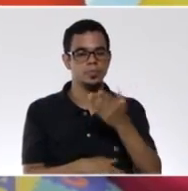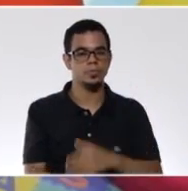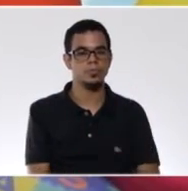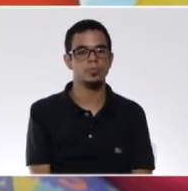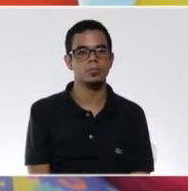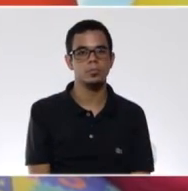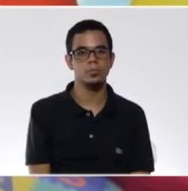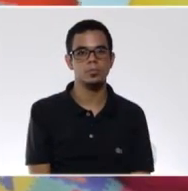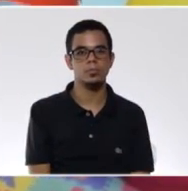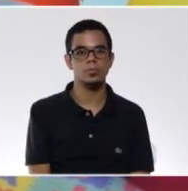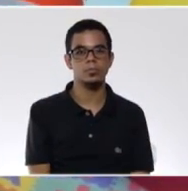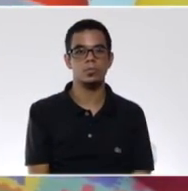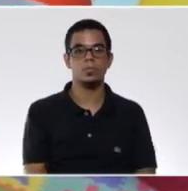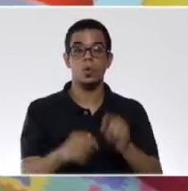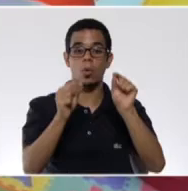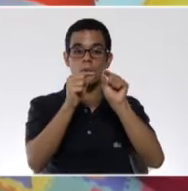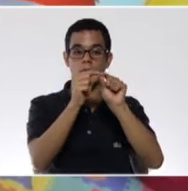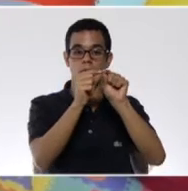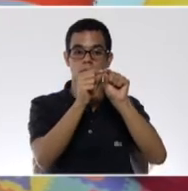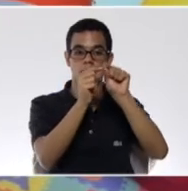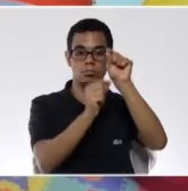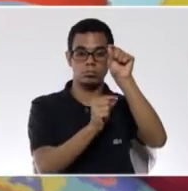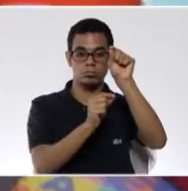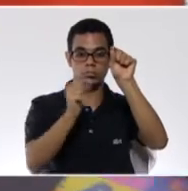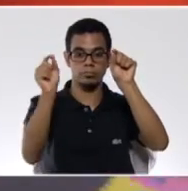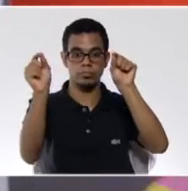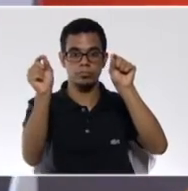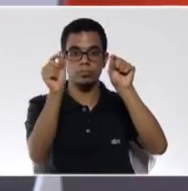con respecto al triángulo rectángulo.